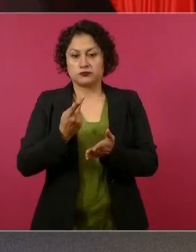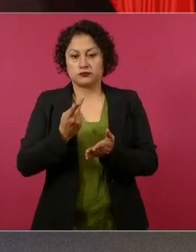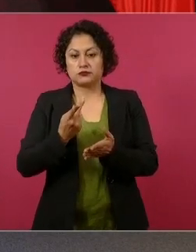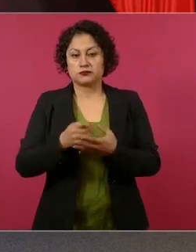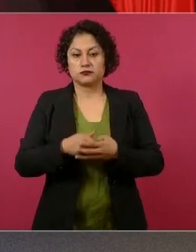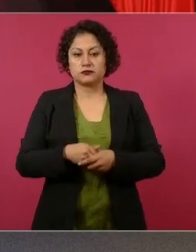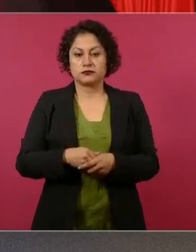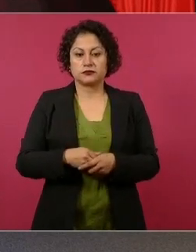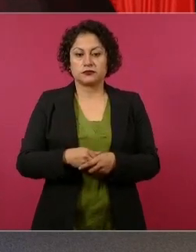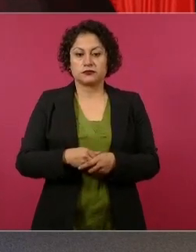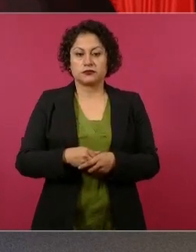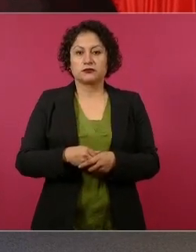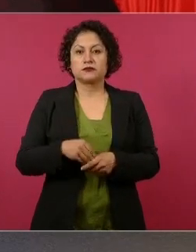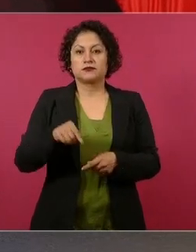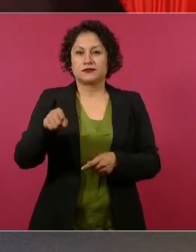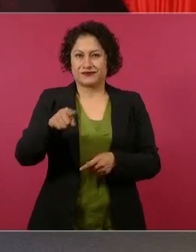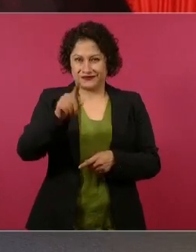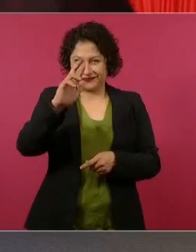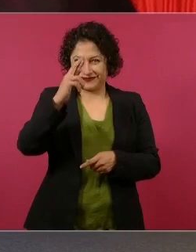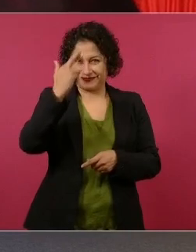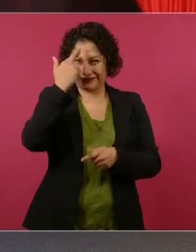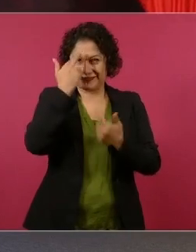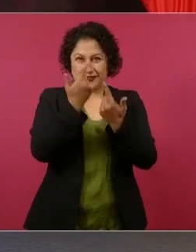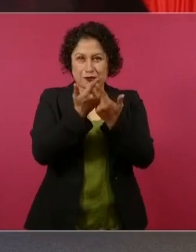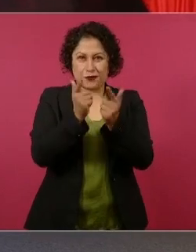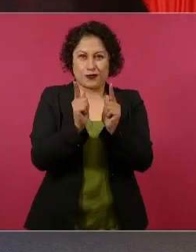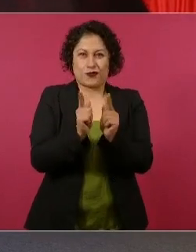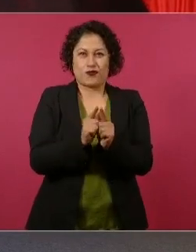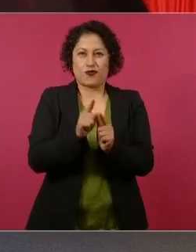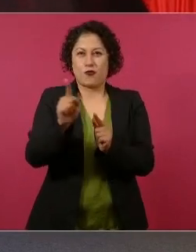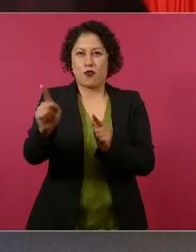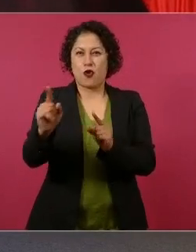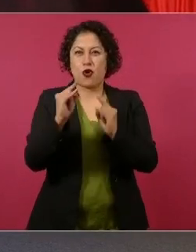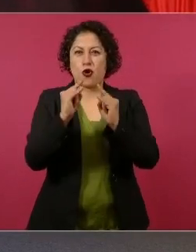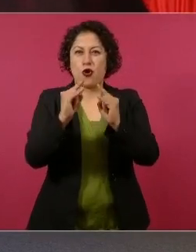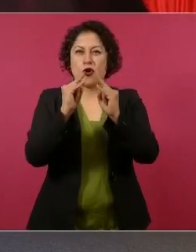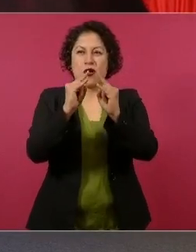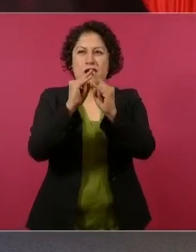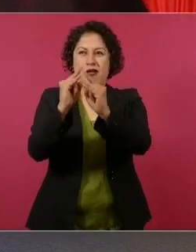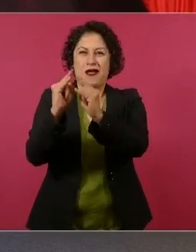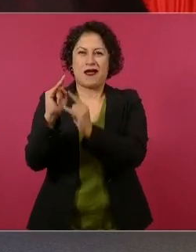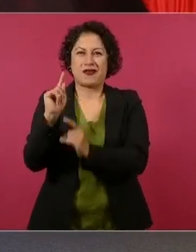¿Cómo se llama? El cartel Tepito y que el cartel Tláhuac y que